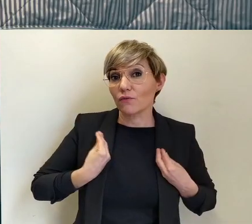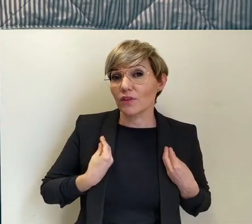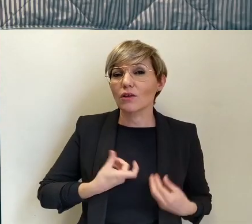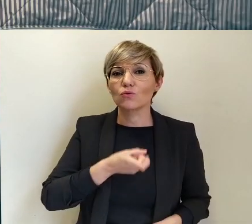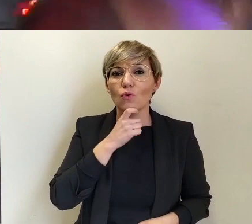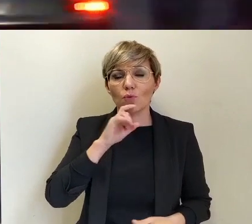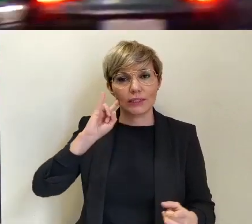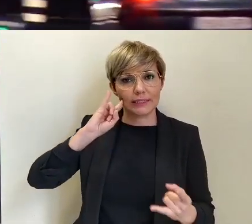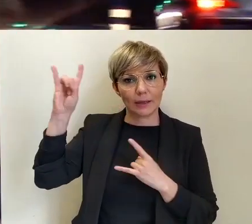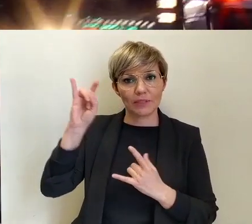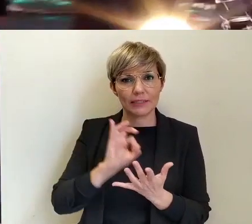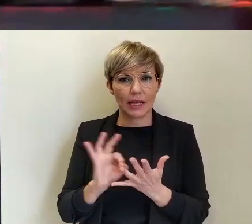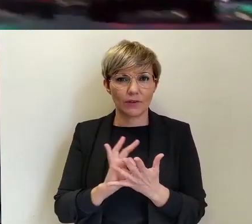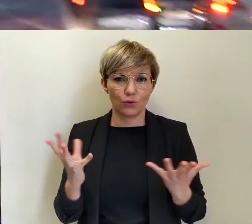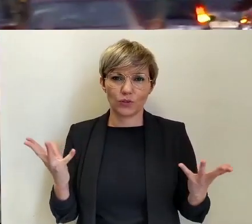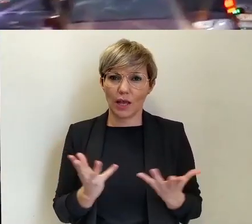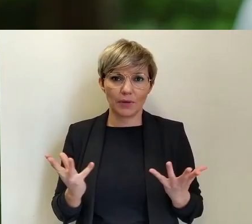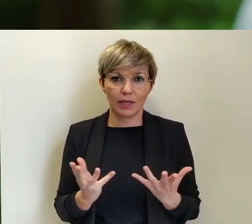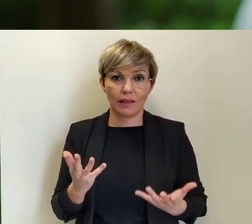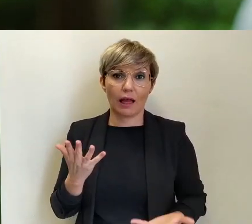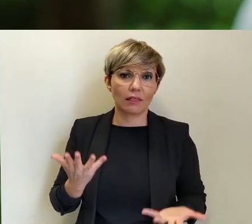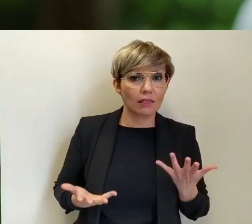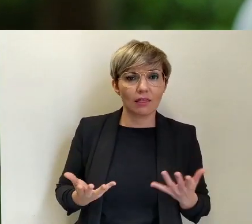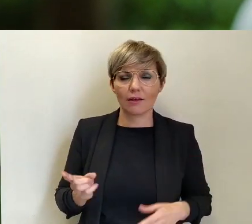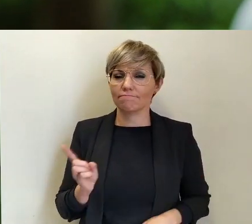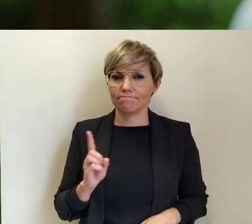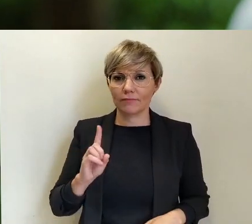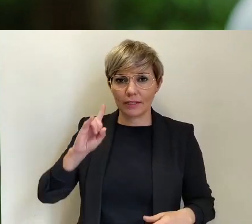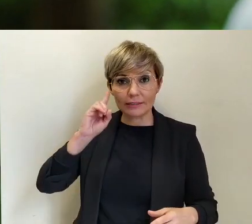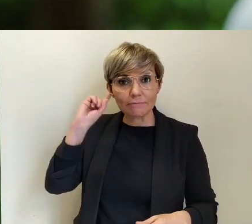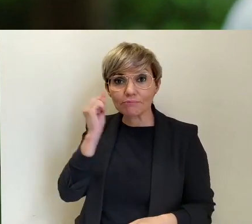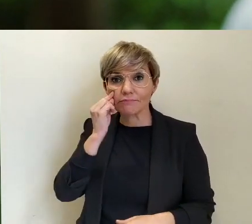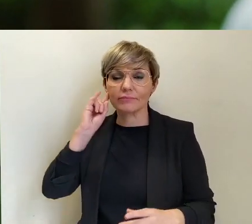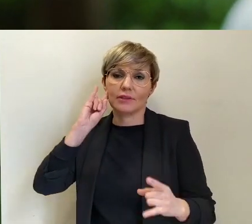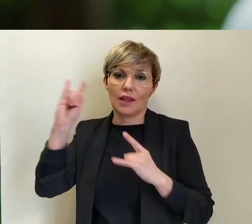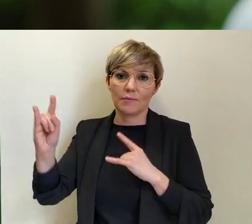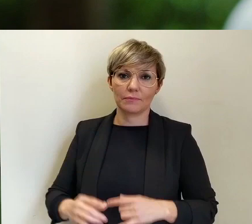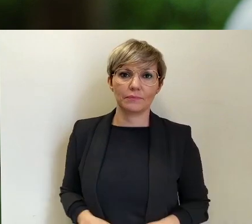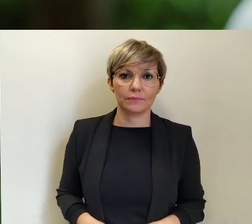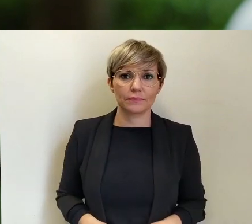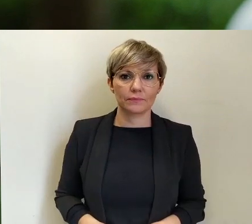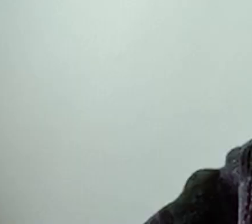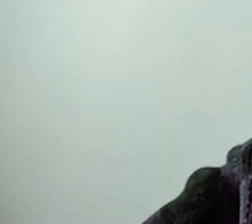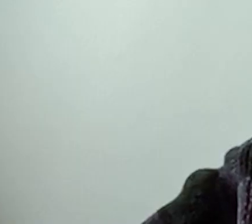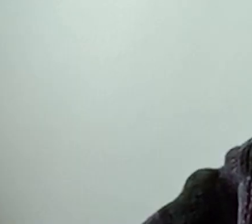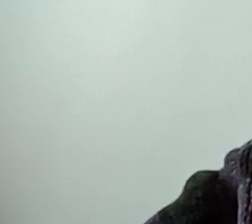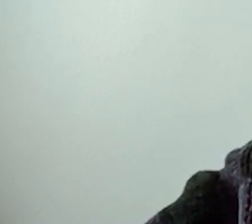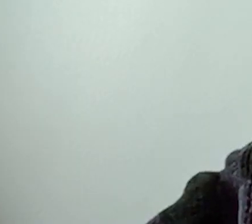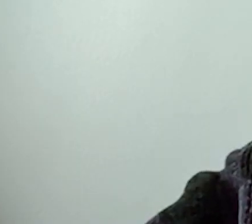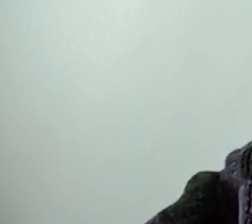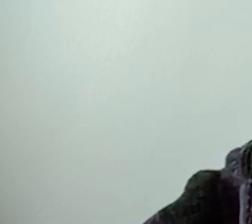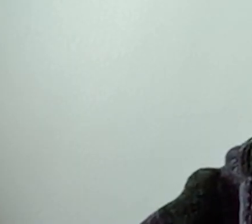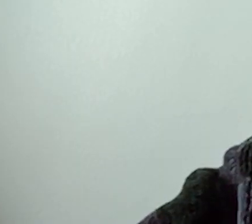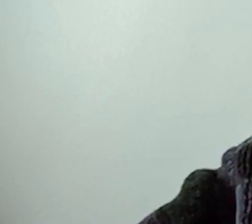Puedes salvar su vida llamando a los servicios de emergencia. No dudes. Si la oyes, llama. Si la